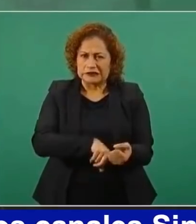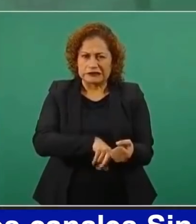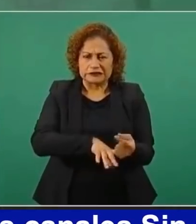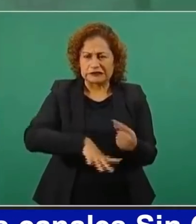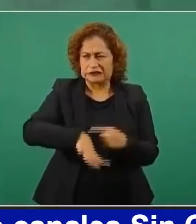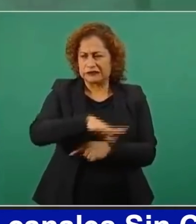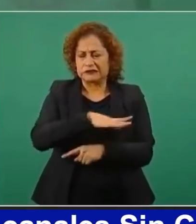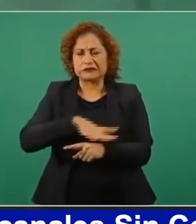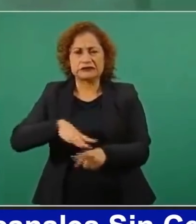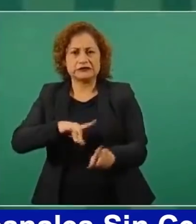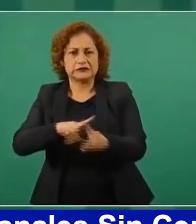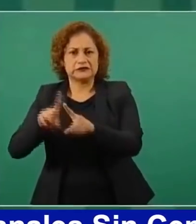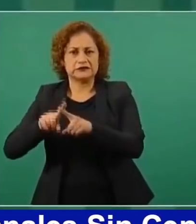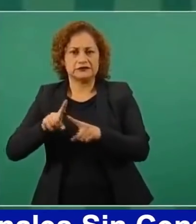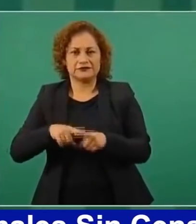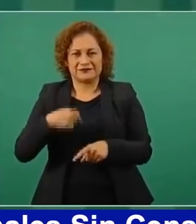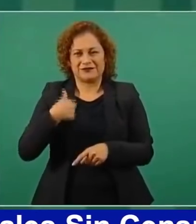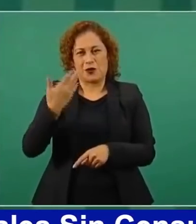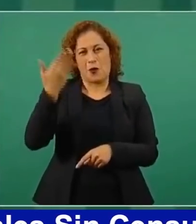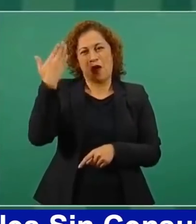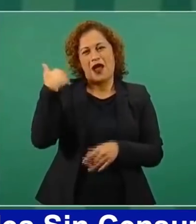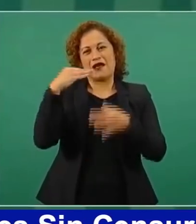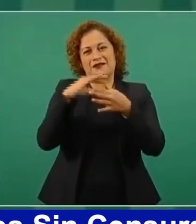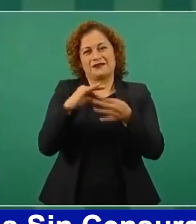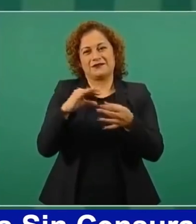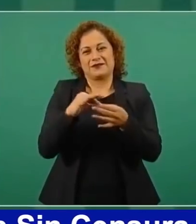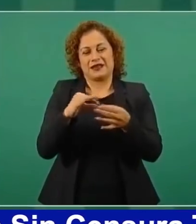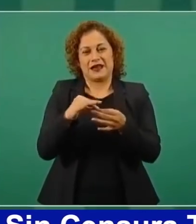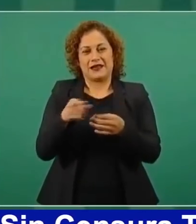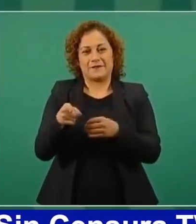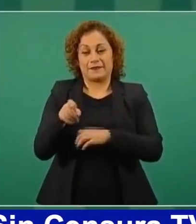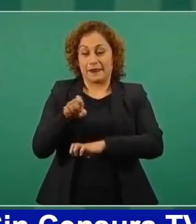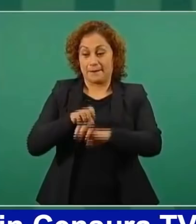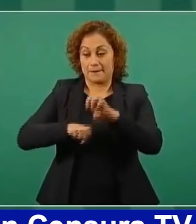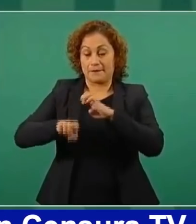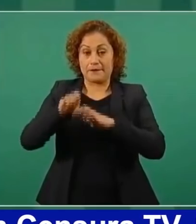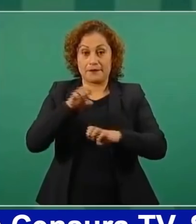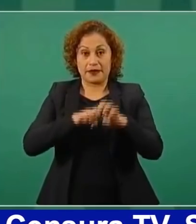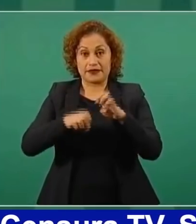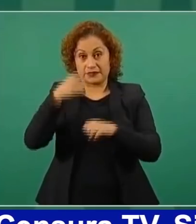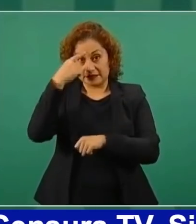Hablaba yo de las empresas de fertilizantes, corrupción,